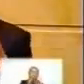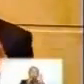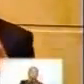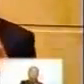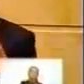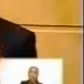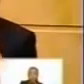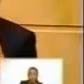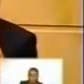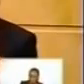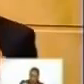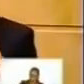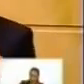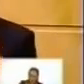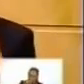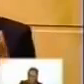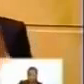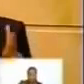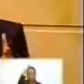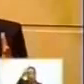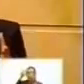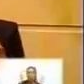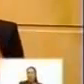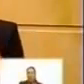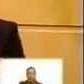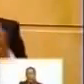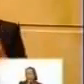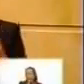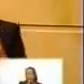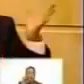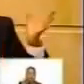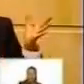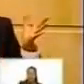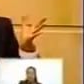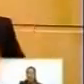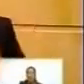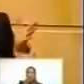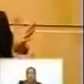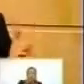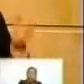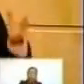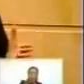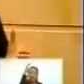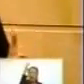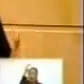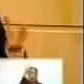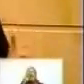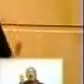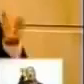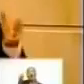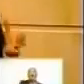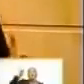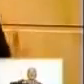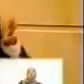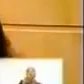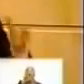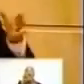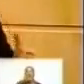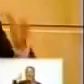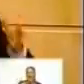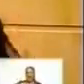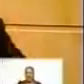de la historia de Colombia que haría más inseguro que nunca el ingreso agrario, el doctor Arias se inventó un proyecto